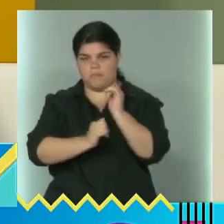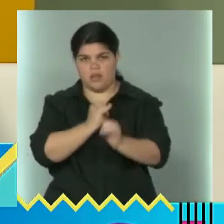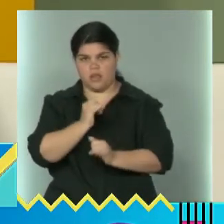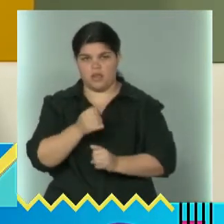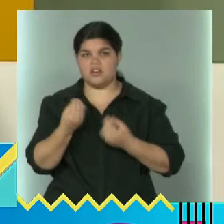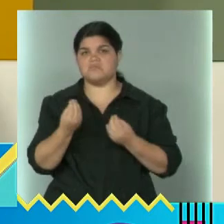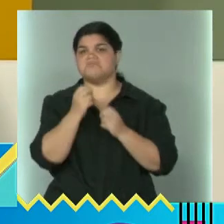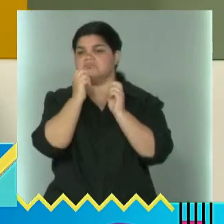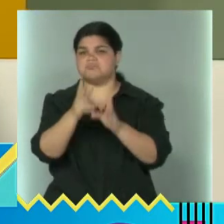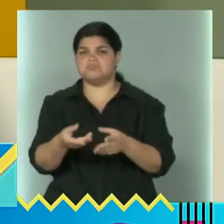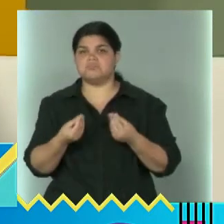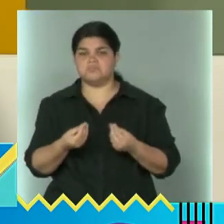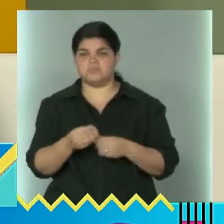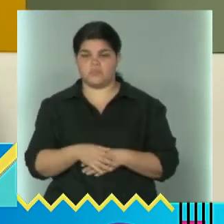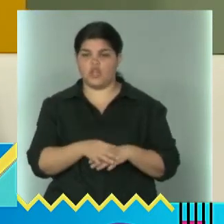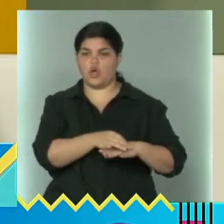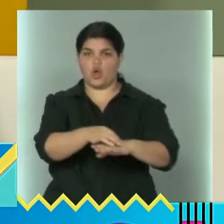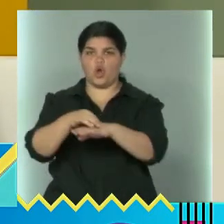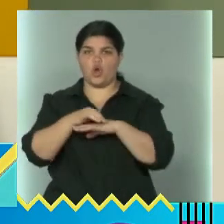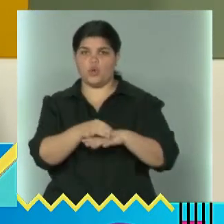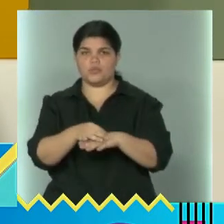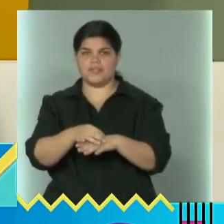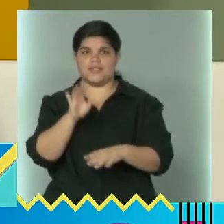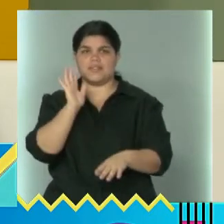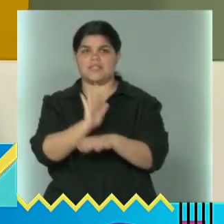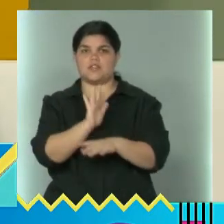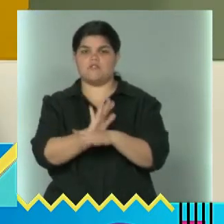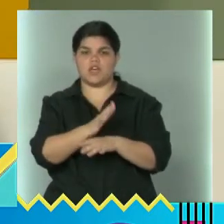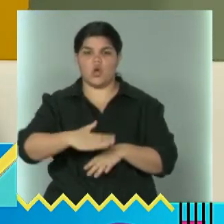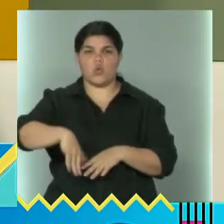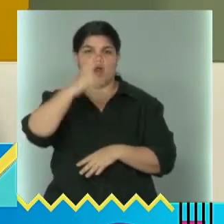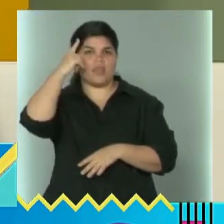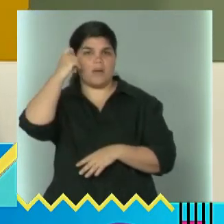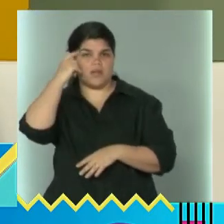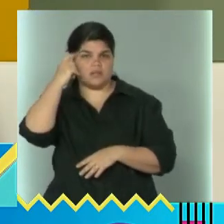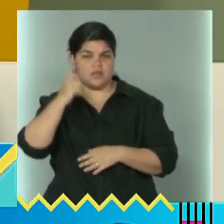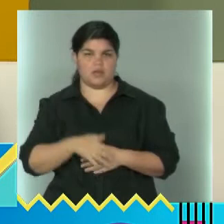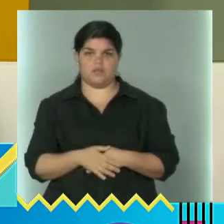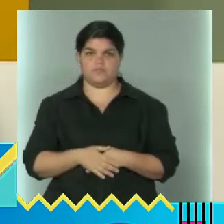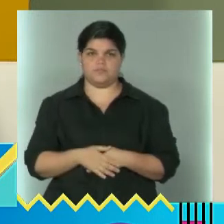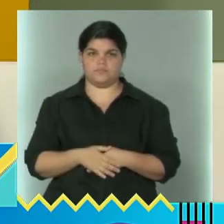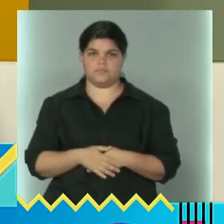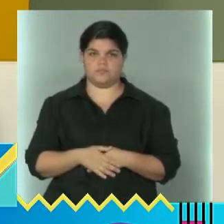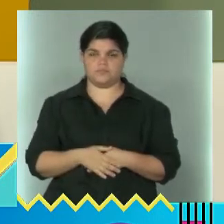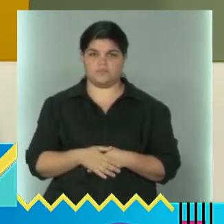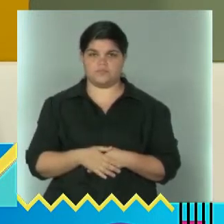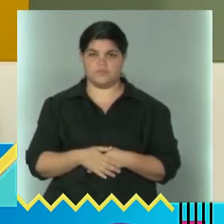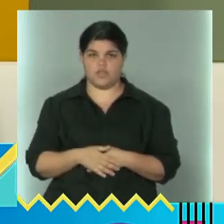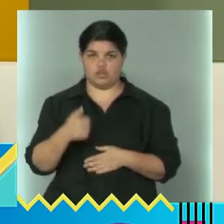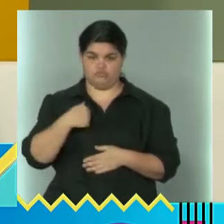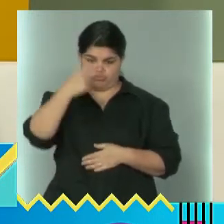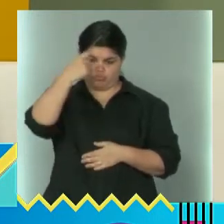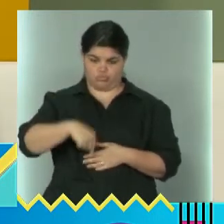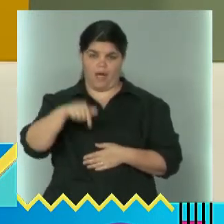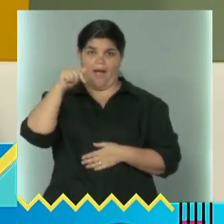digo, el coaching aborda un espacio de aprendizaje. Es decir, hay una brecha entre lo que yo soy hoy, puede